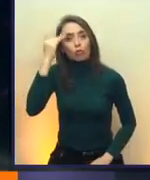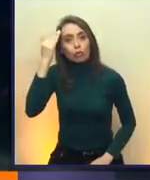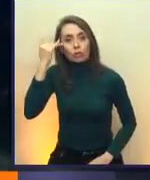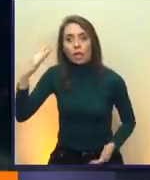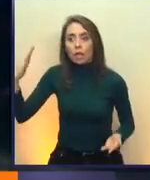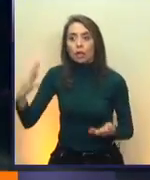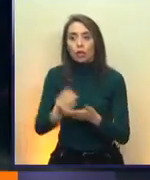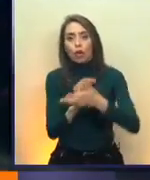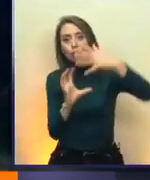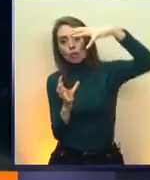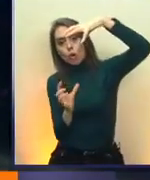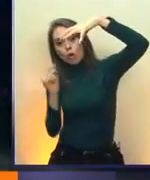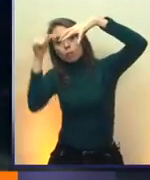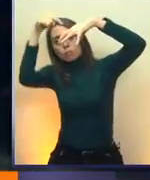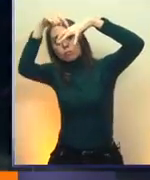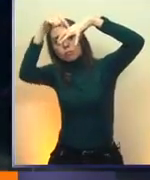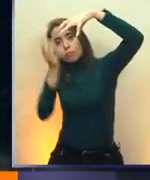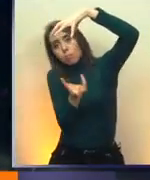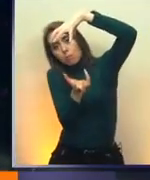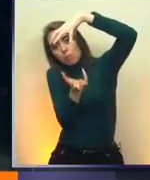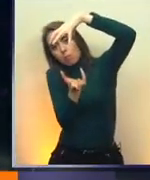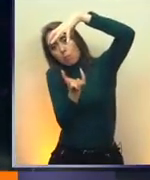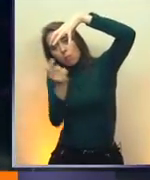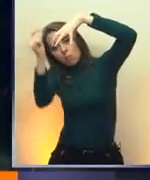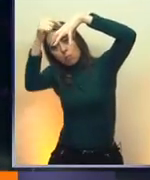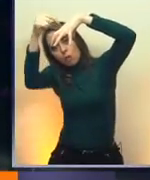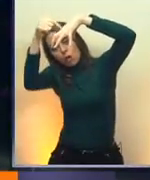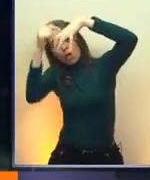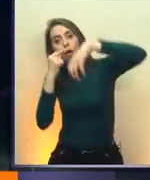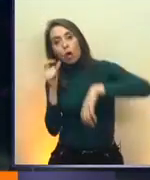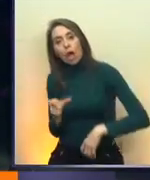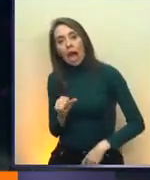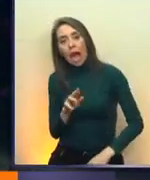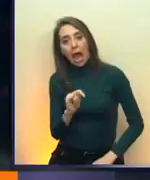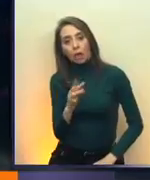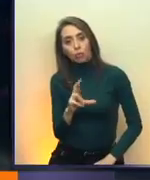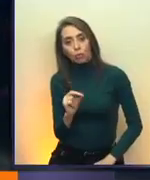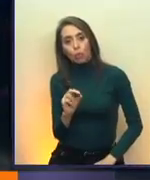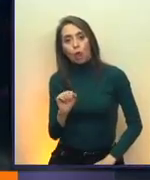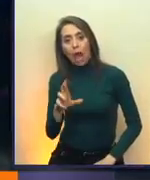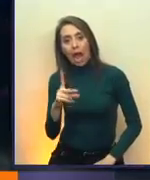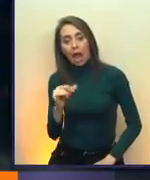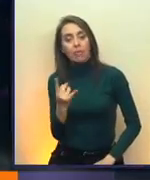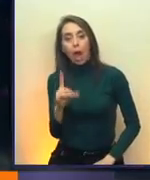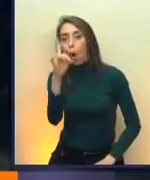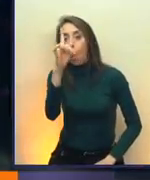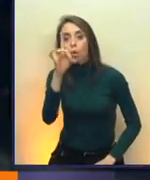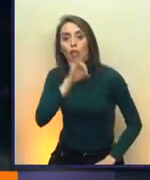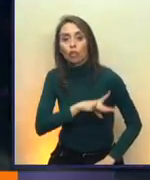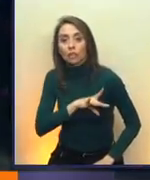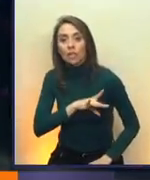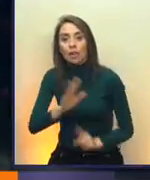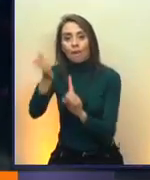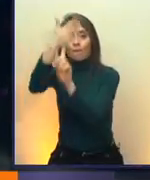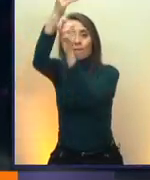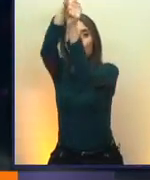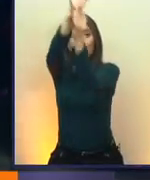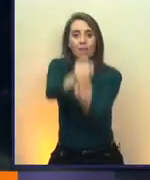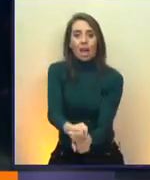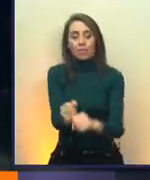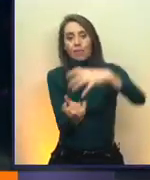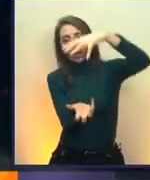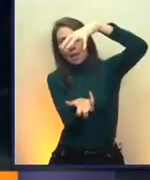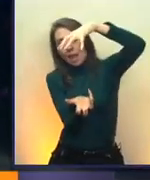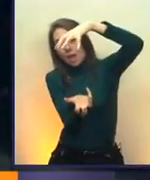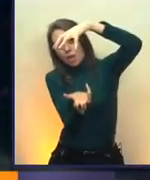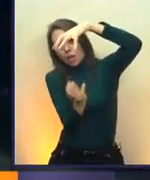conquistar el Polo Norte. Esta es la historia de Arturo Aranda, el hasta ahora único compatriota en clavar nuestra bandera en el eje de la